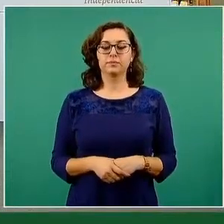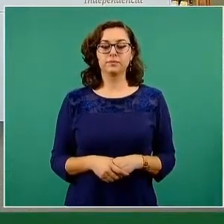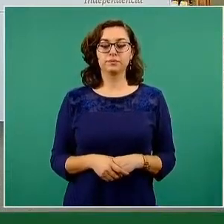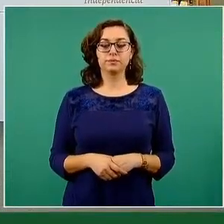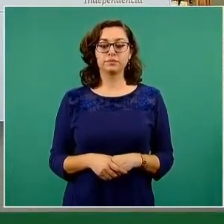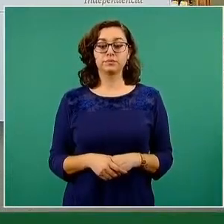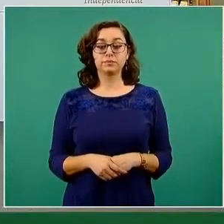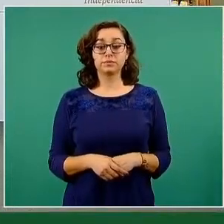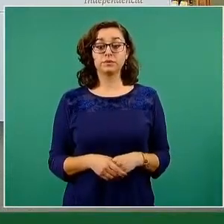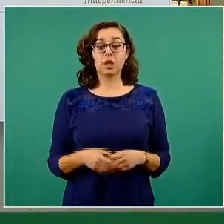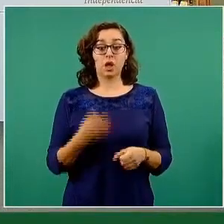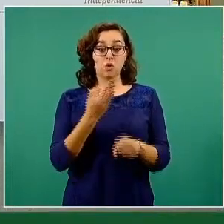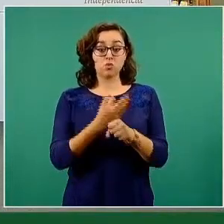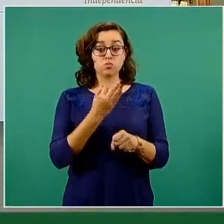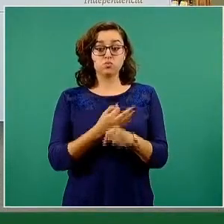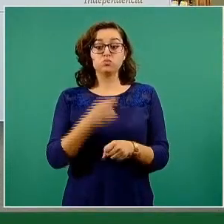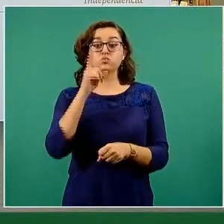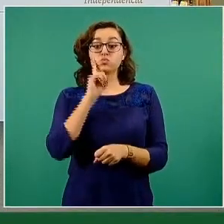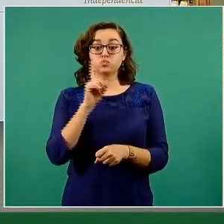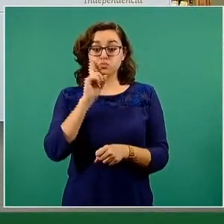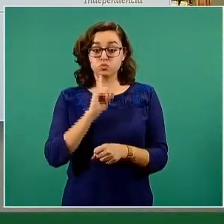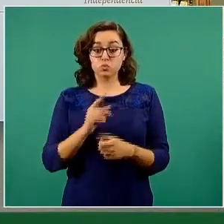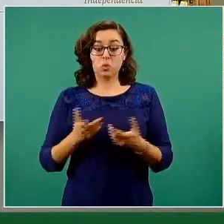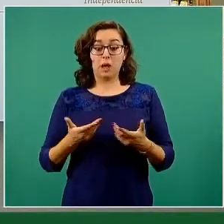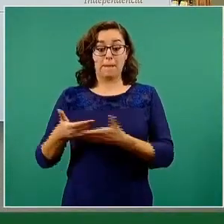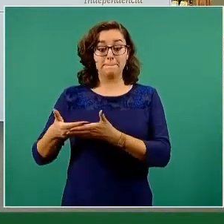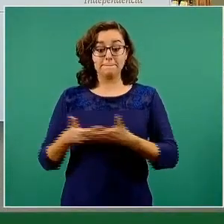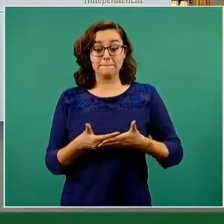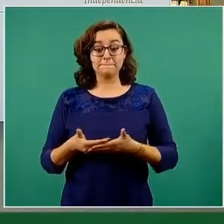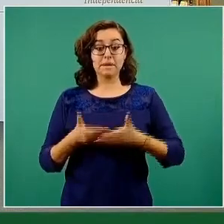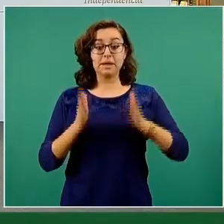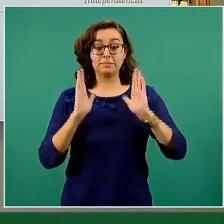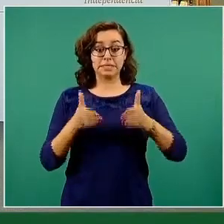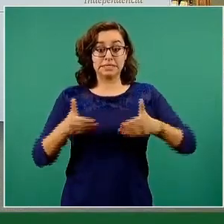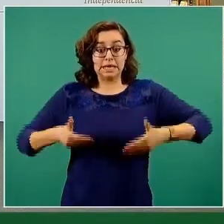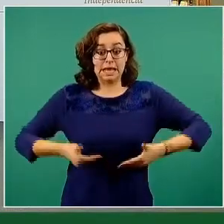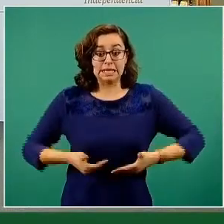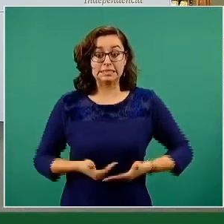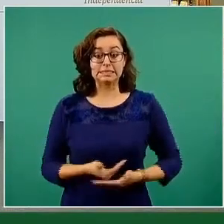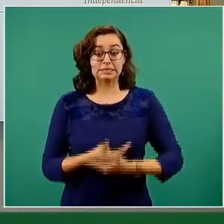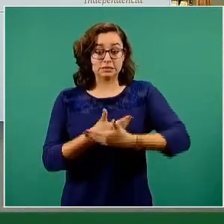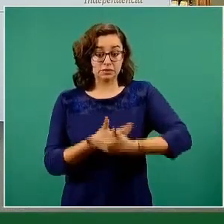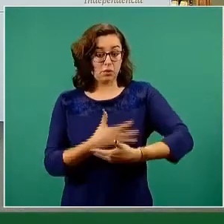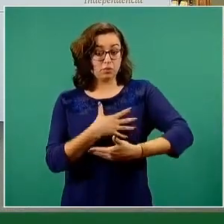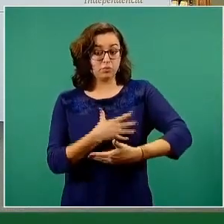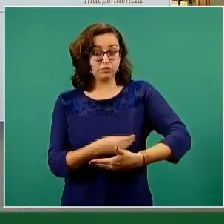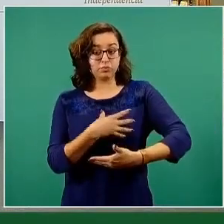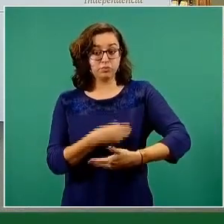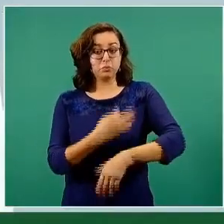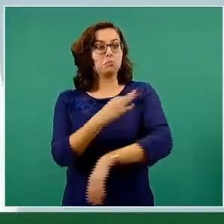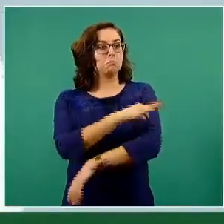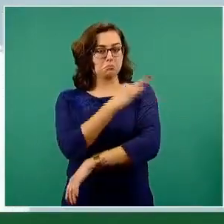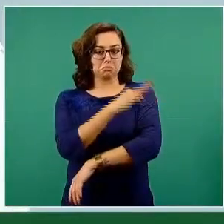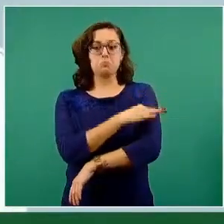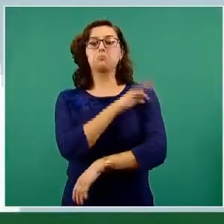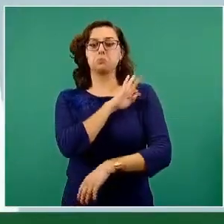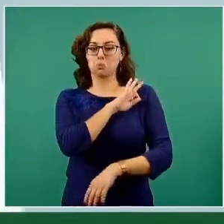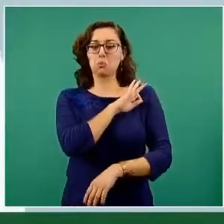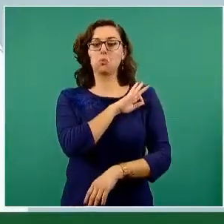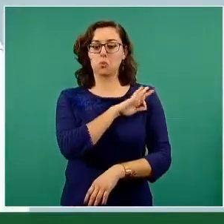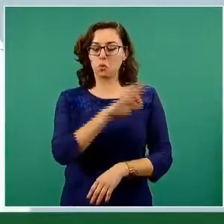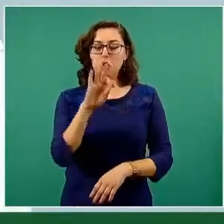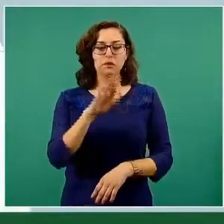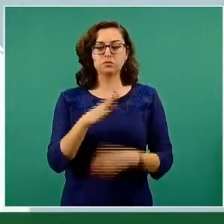en periodo de lactancia sí pueden recibir una vacuna, no está contraindicado, es una